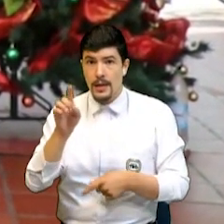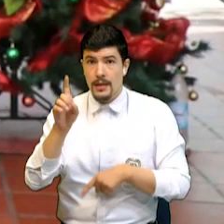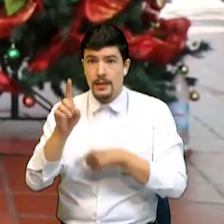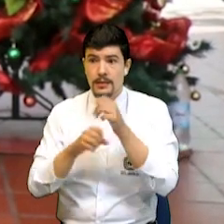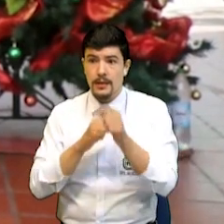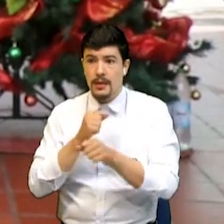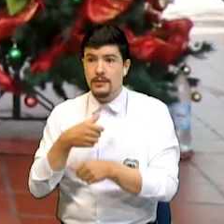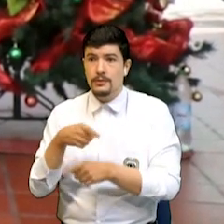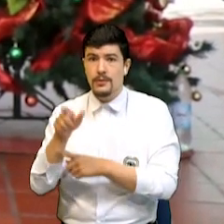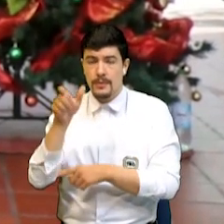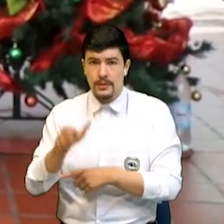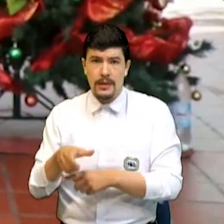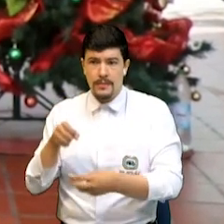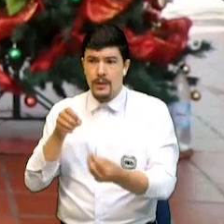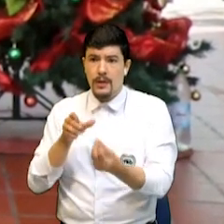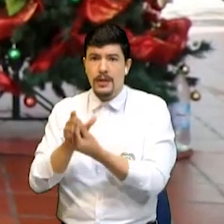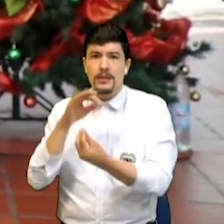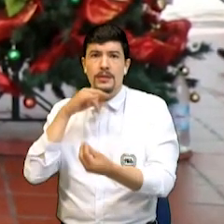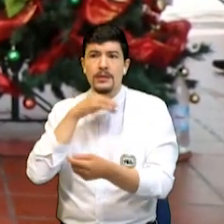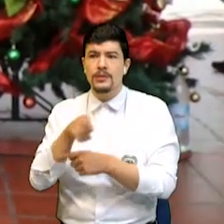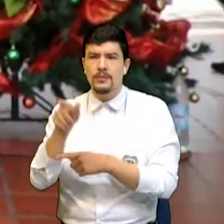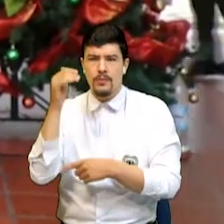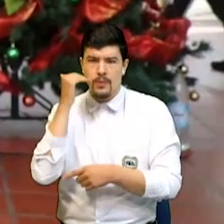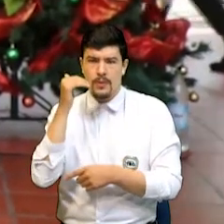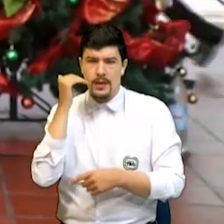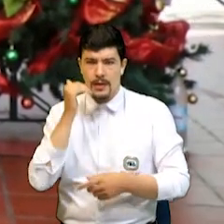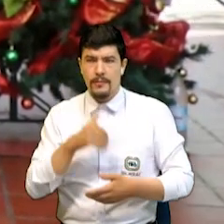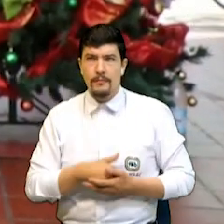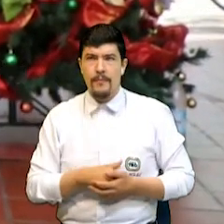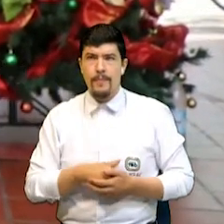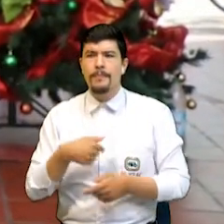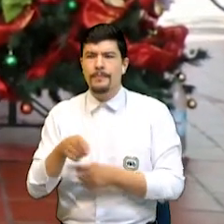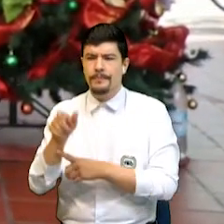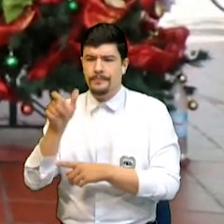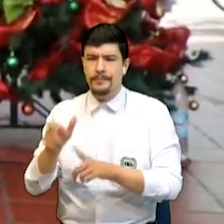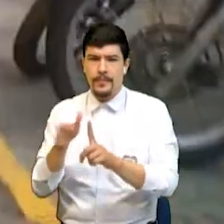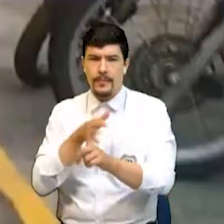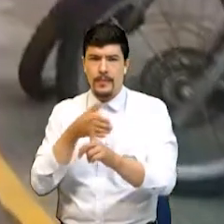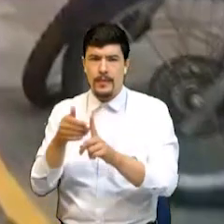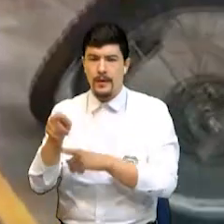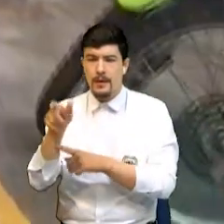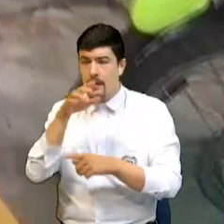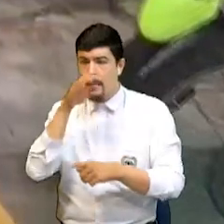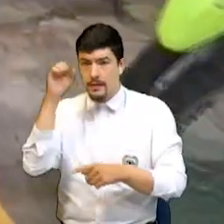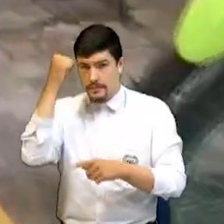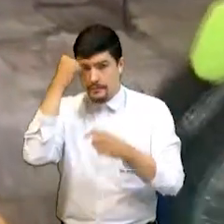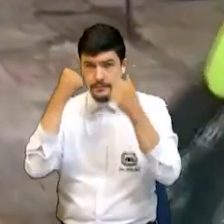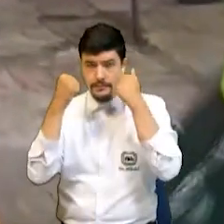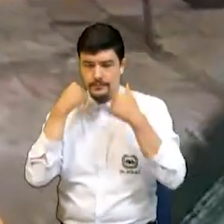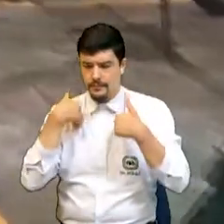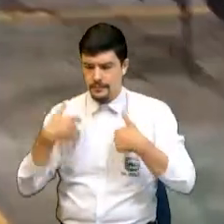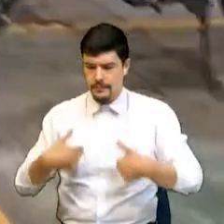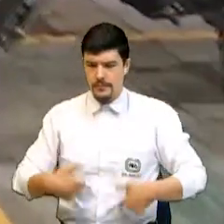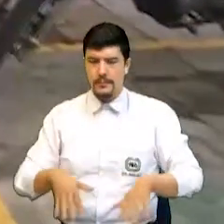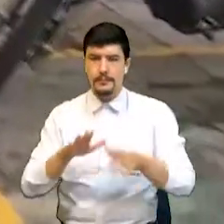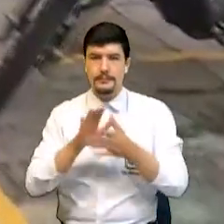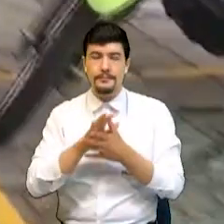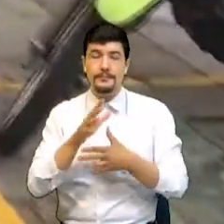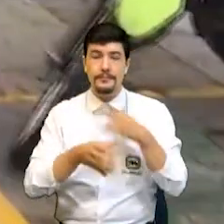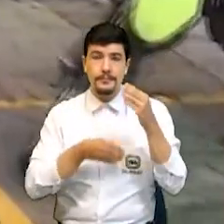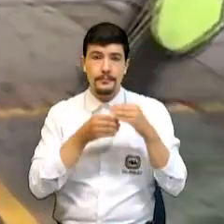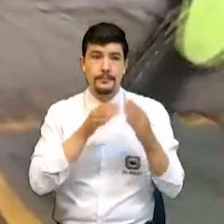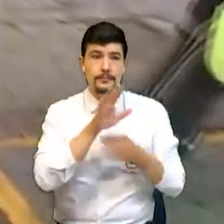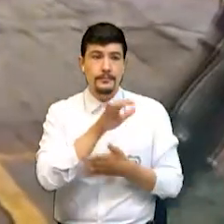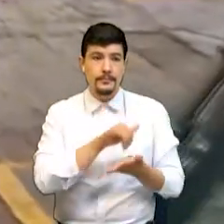cual estaba agrediendo física y verbalmente a su mujer él causó hematomas en el rostro y algunos golpes en todo el cuerpo el cual fue